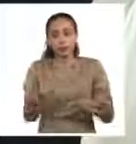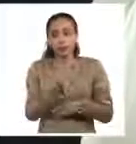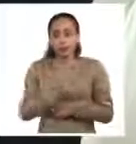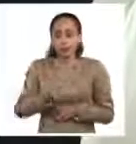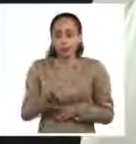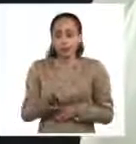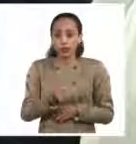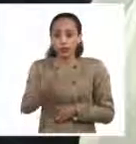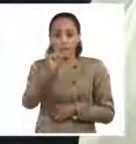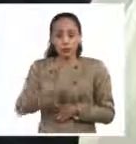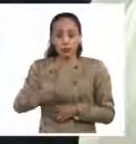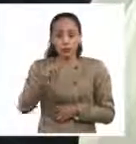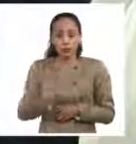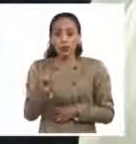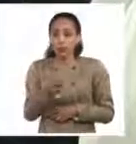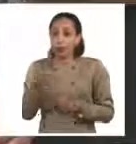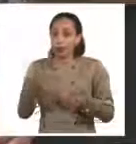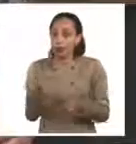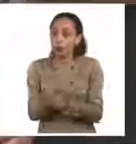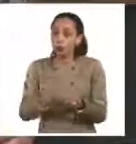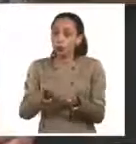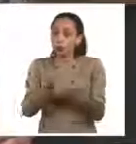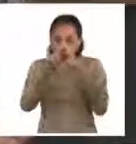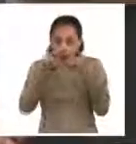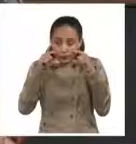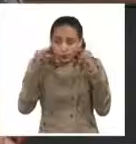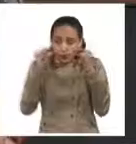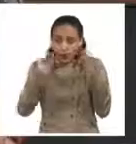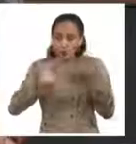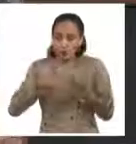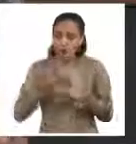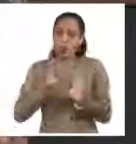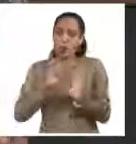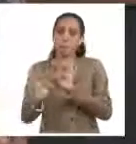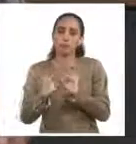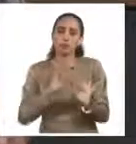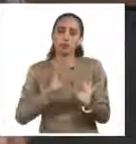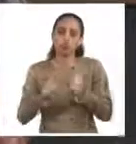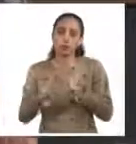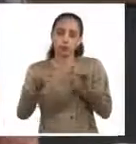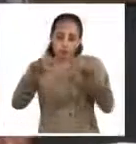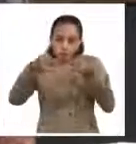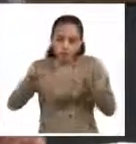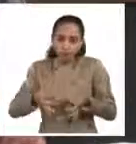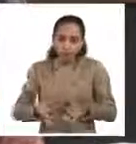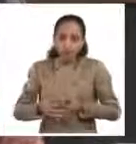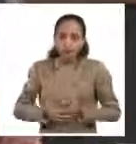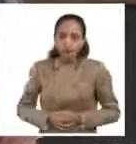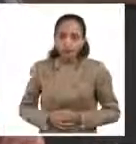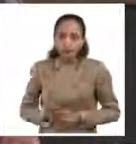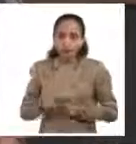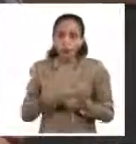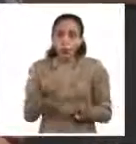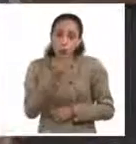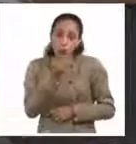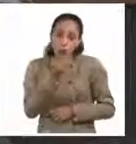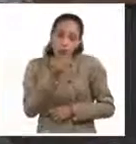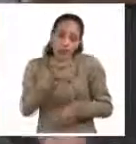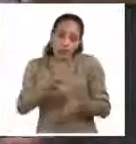las personas opten por el uso del nasobuco, que es una protección efectiva ante las posibilidades que pueda